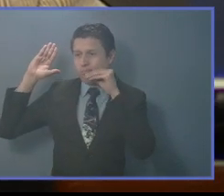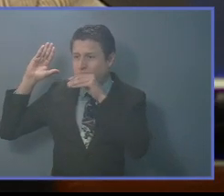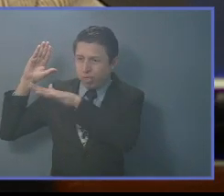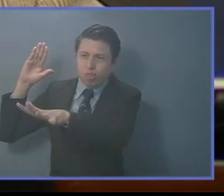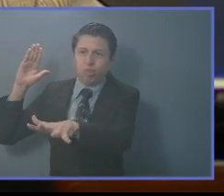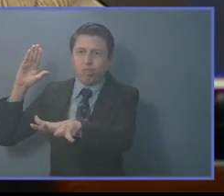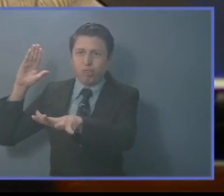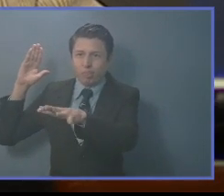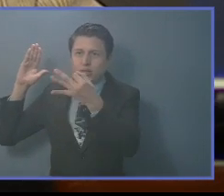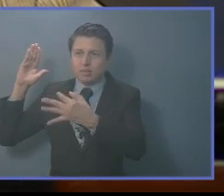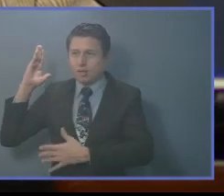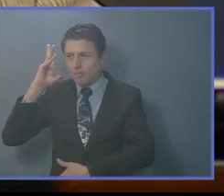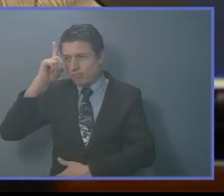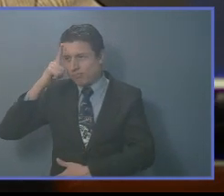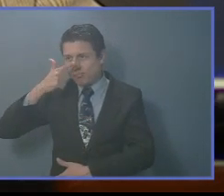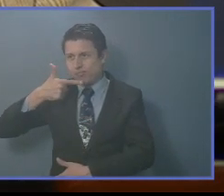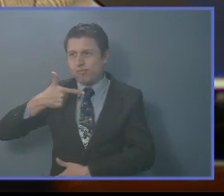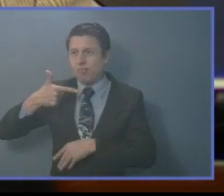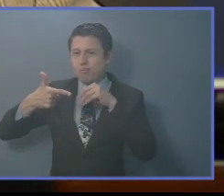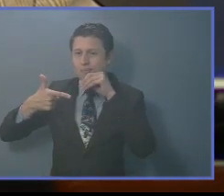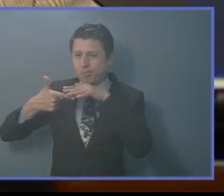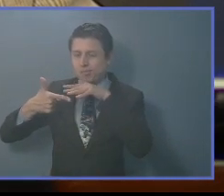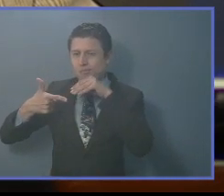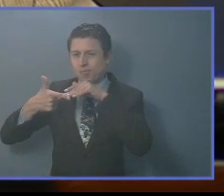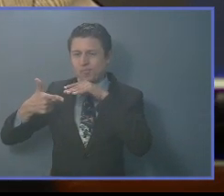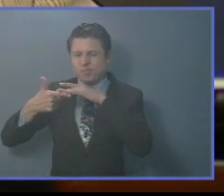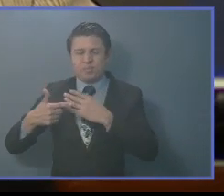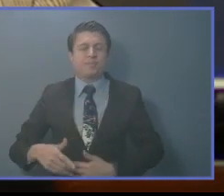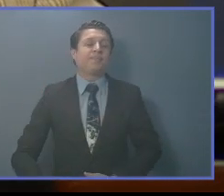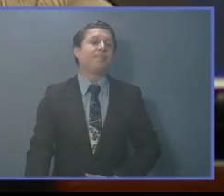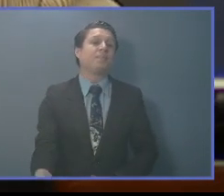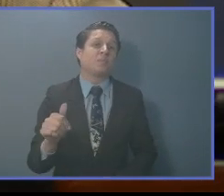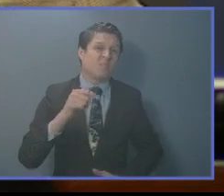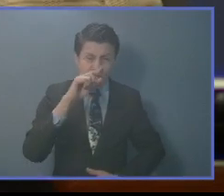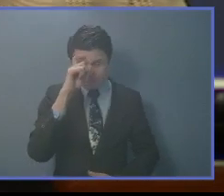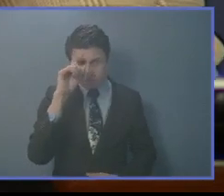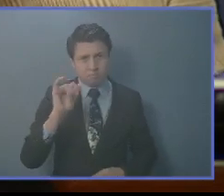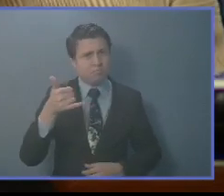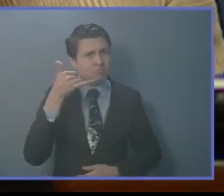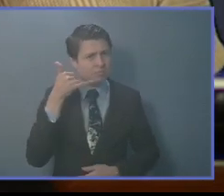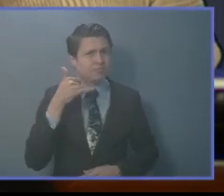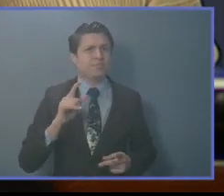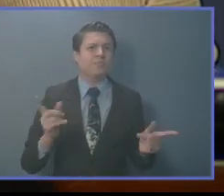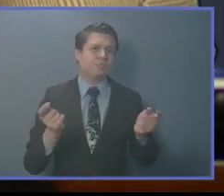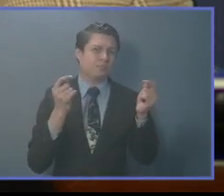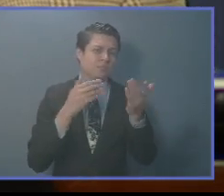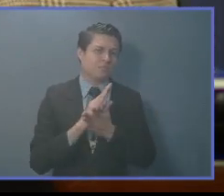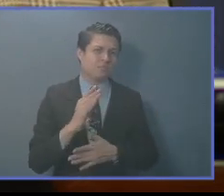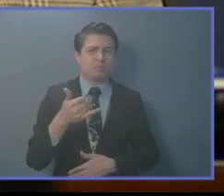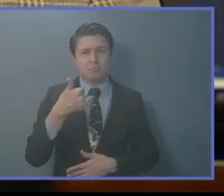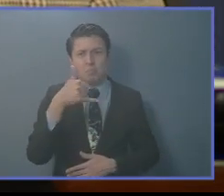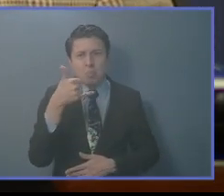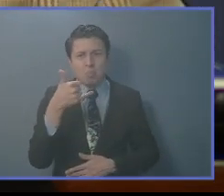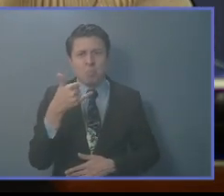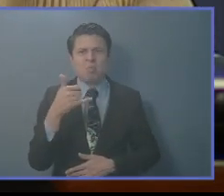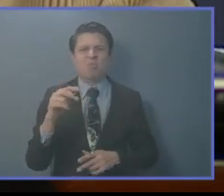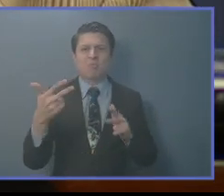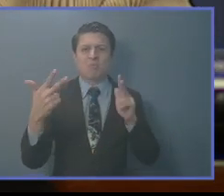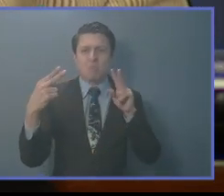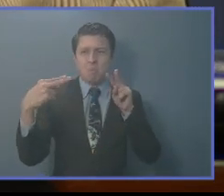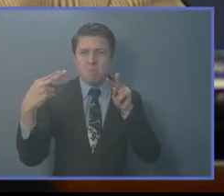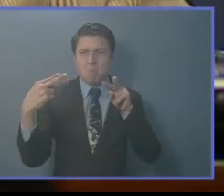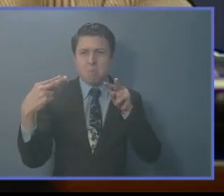Reducir las actividades presenciales haciendo uso de llamadas telefónicas, correos electrónicos e incluso celebrar reuniones virtuales en lugares de reuniones